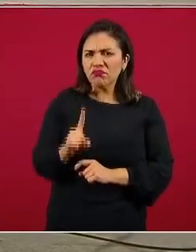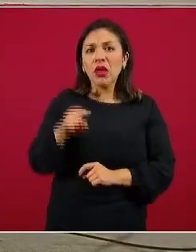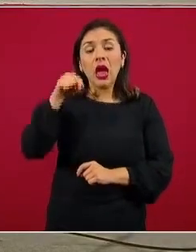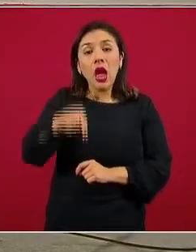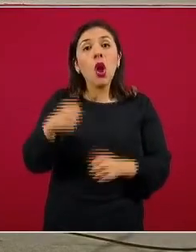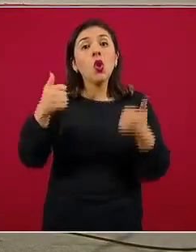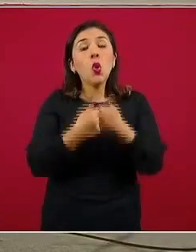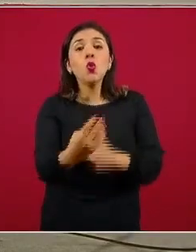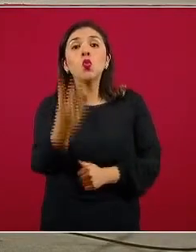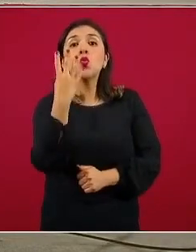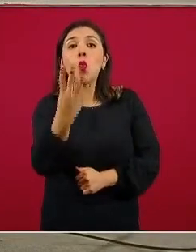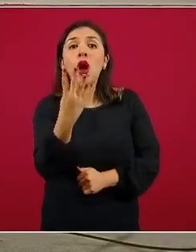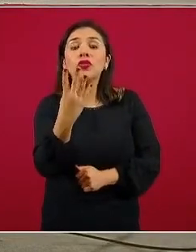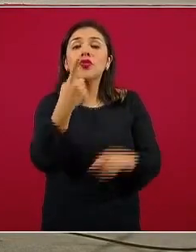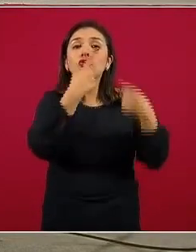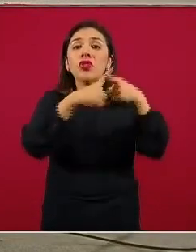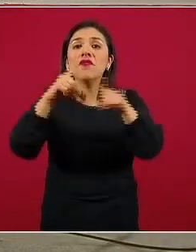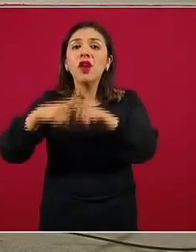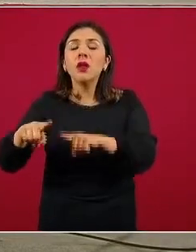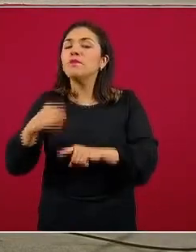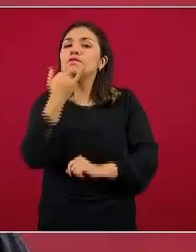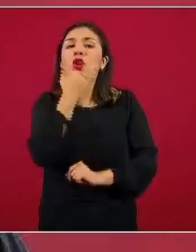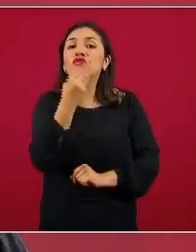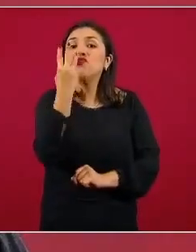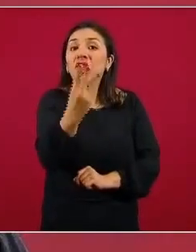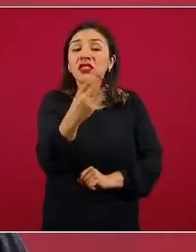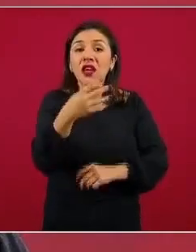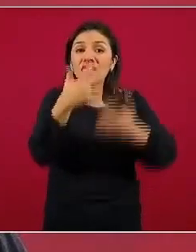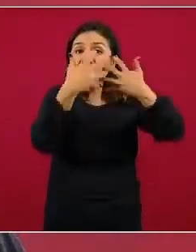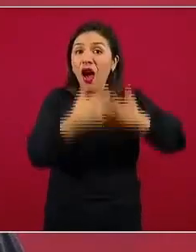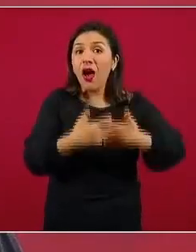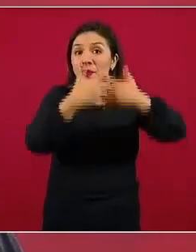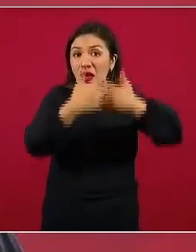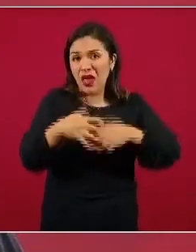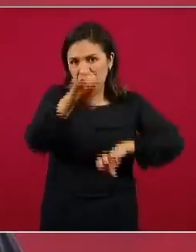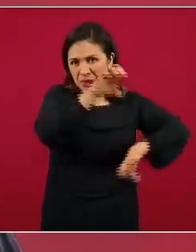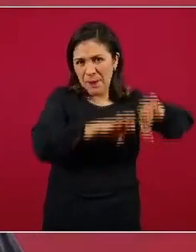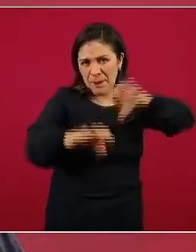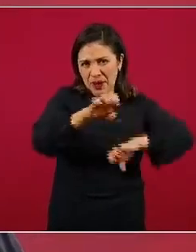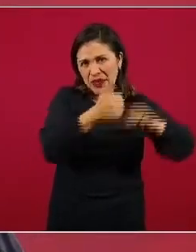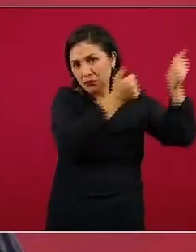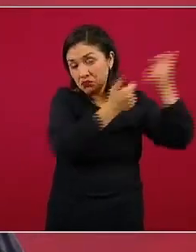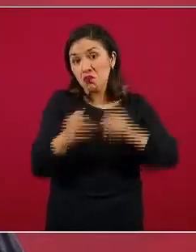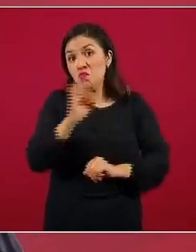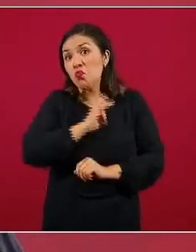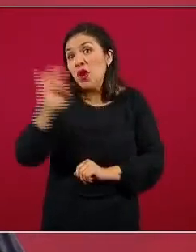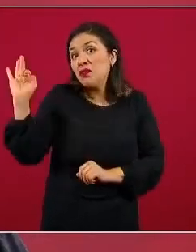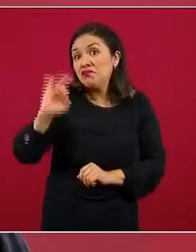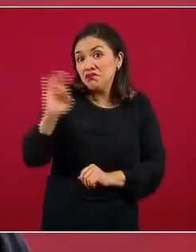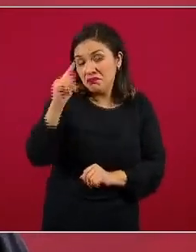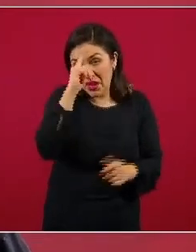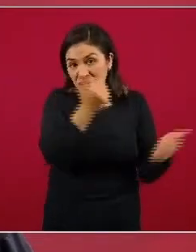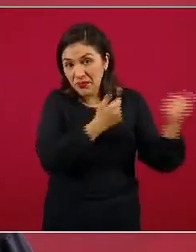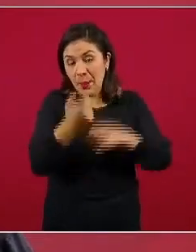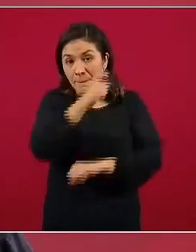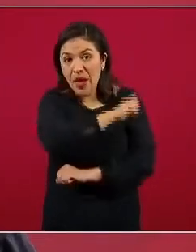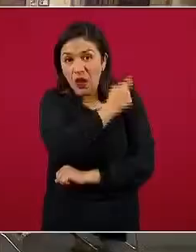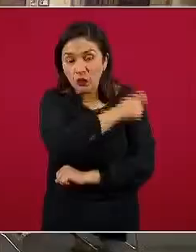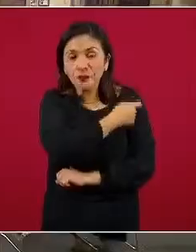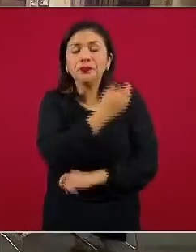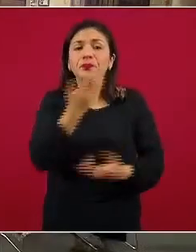con 4, digamos 3 fabricantes o 3 proveedores potenciales de vacuna